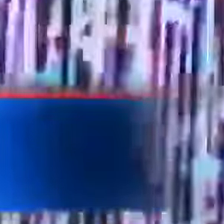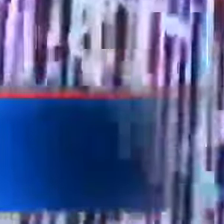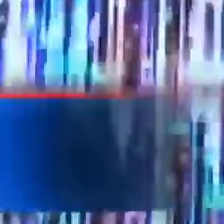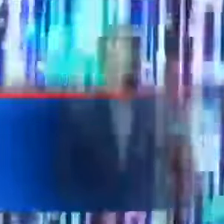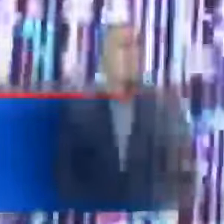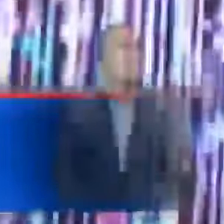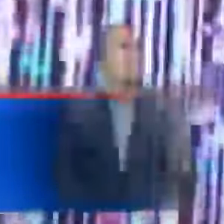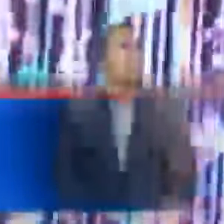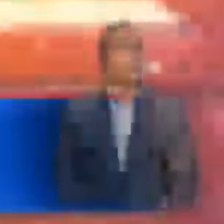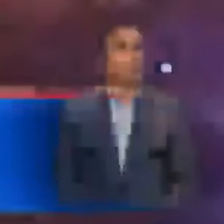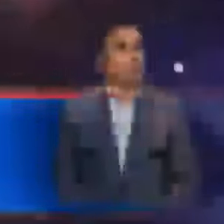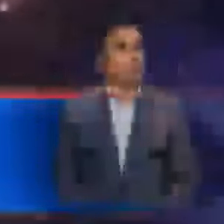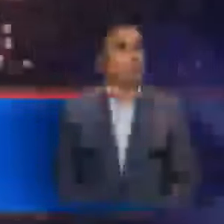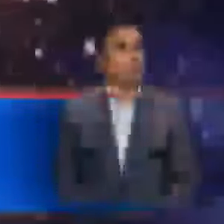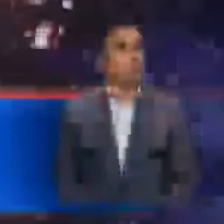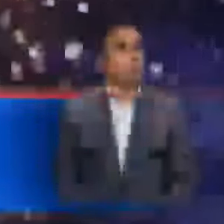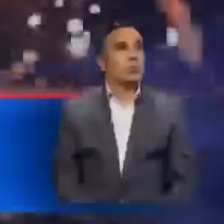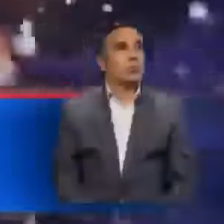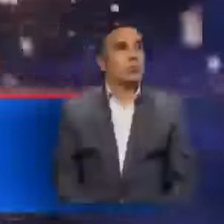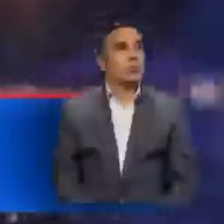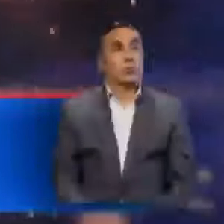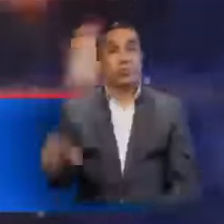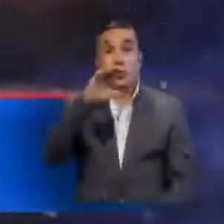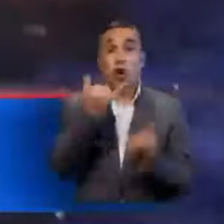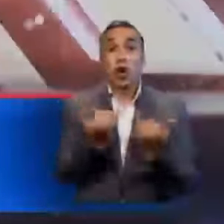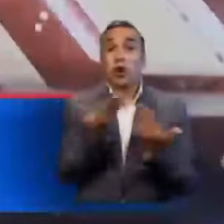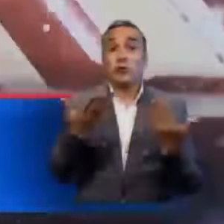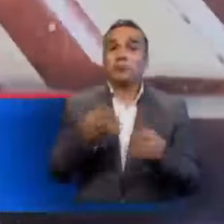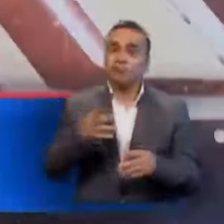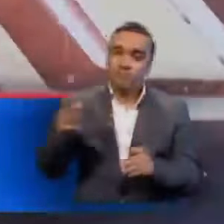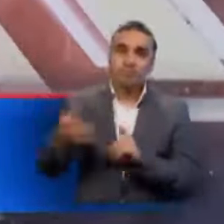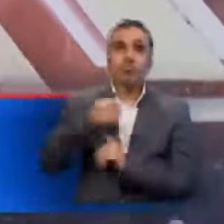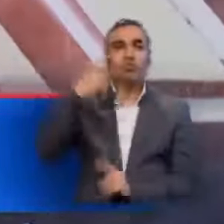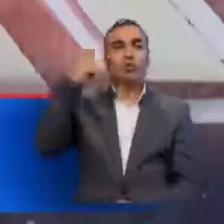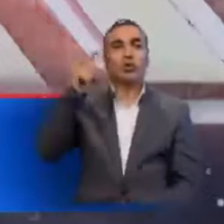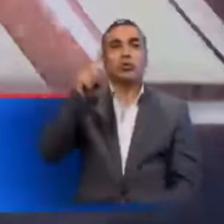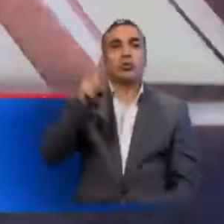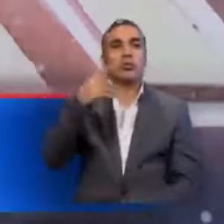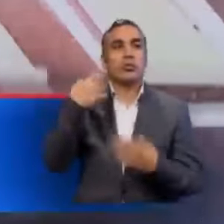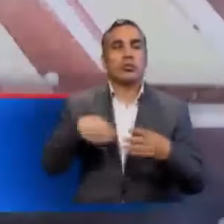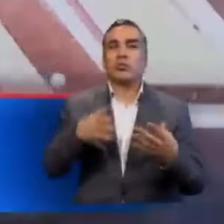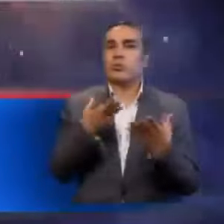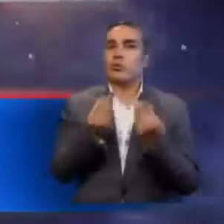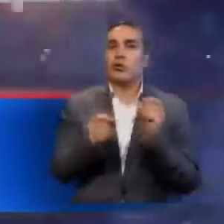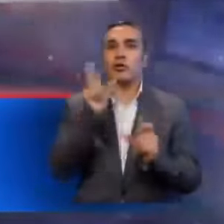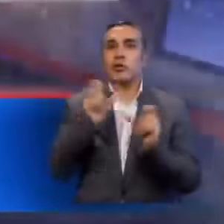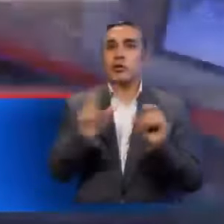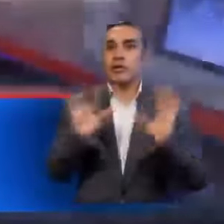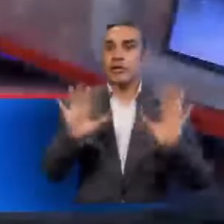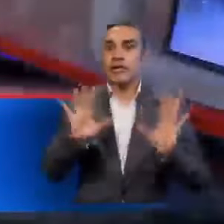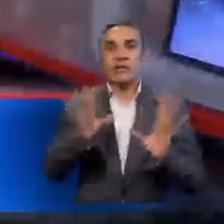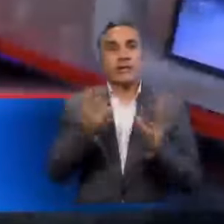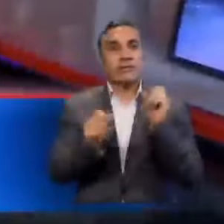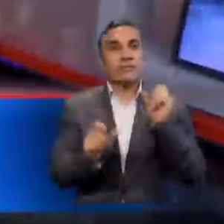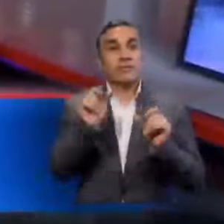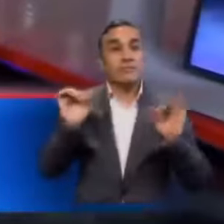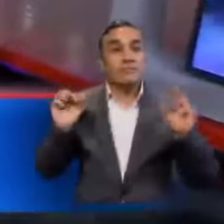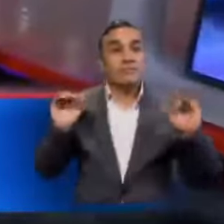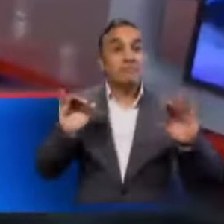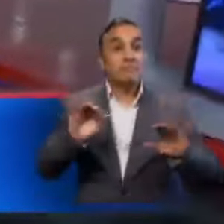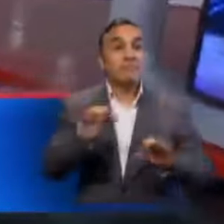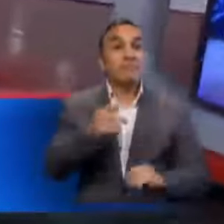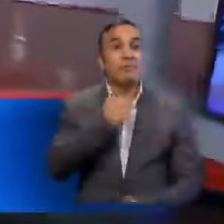esta nueva propuesta. Tenemos 15 famosos buscando ahora cumplir el sueño a uno de los tantos cientos de